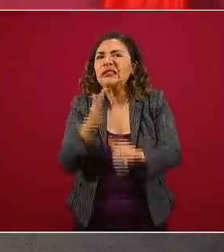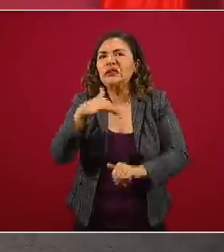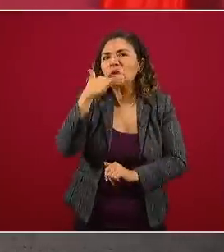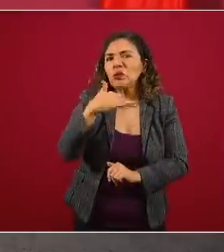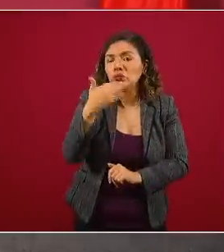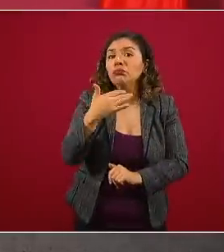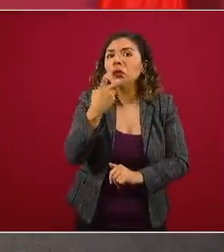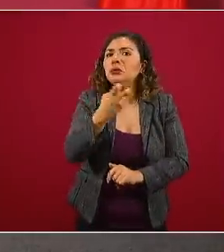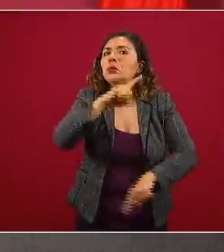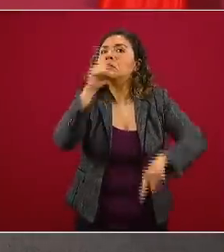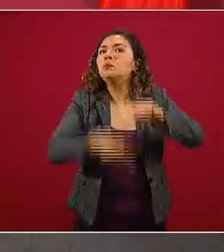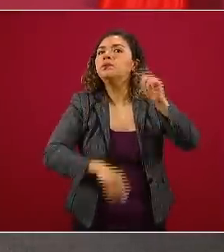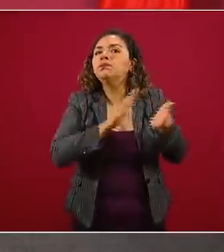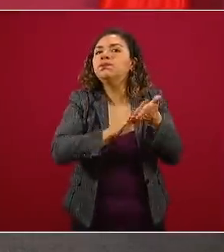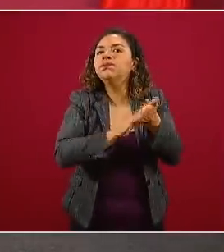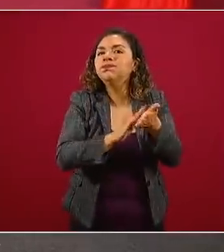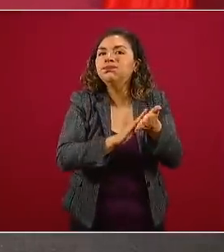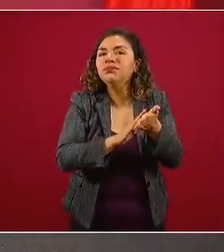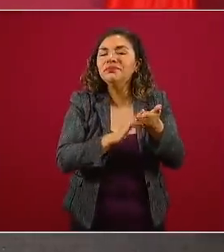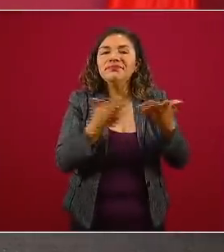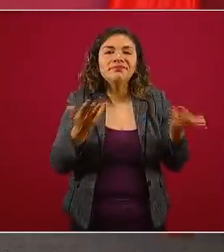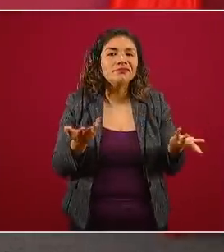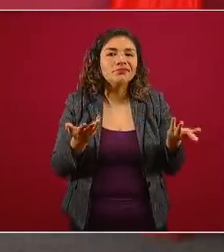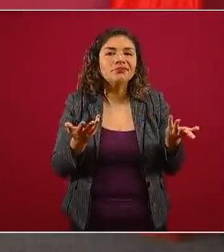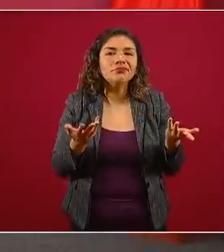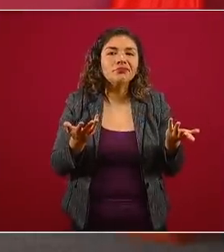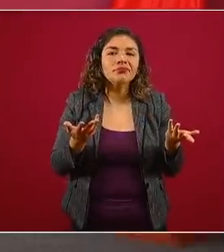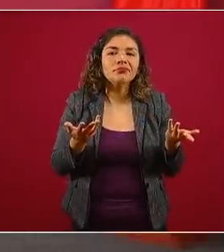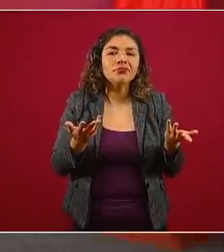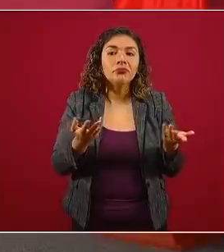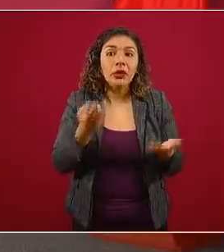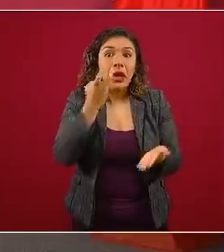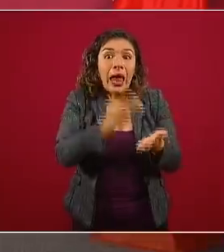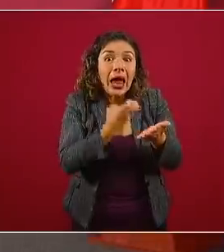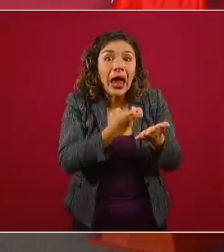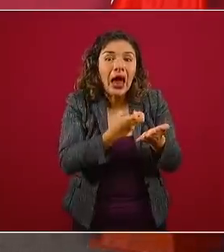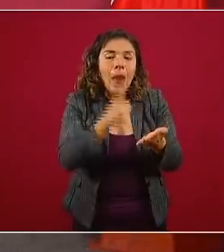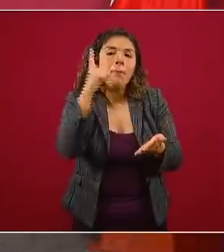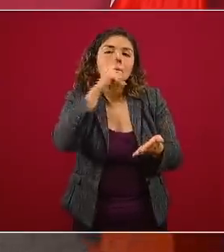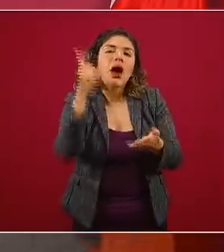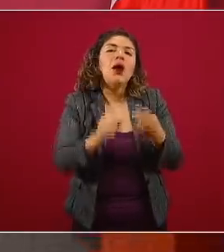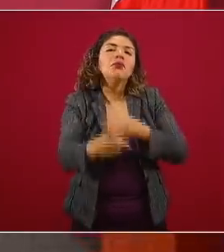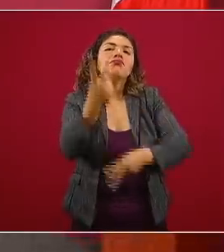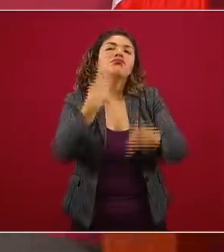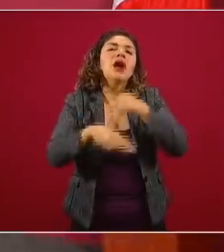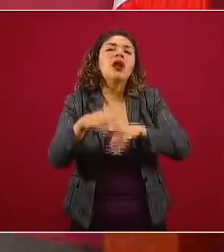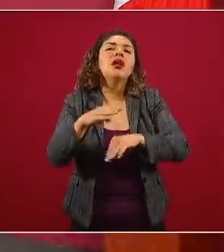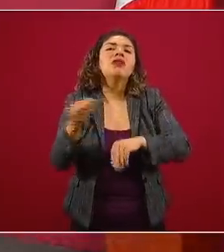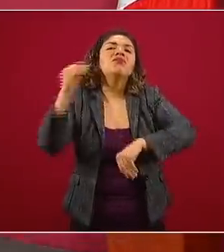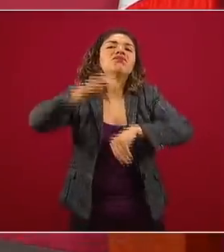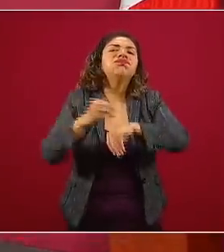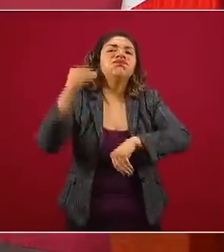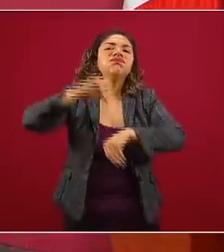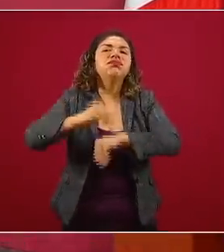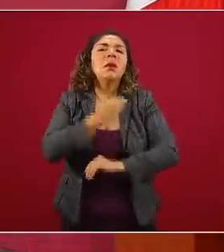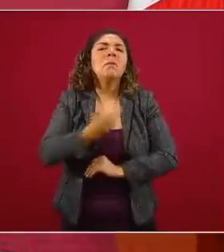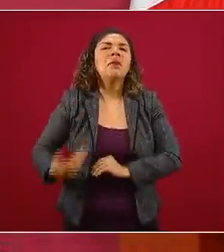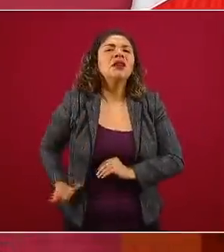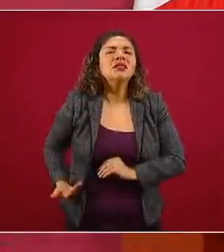y se quitó eso y ahí surge el sistema presidencialista